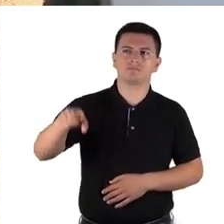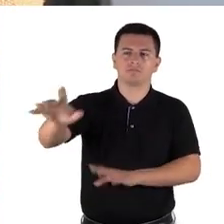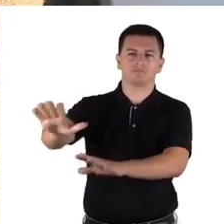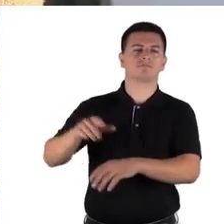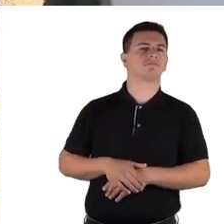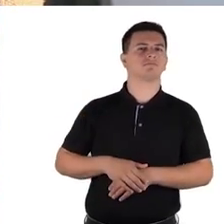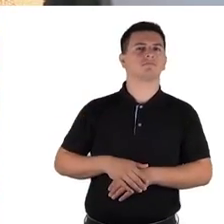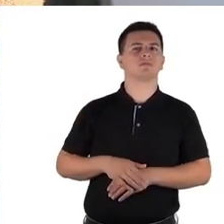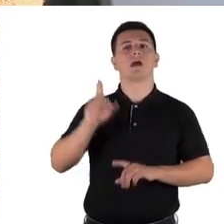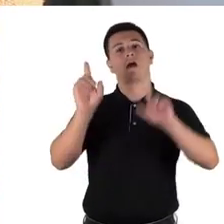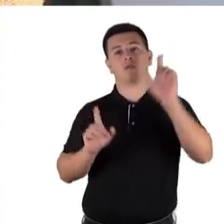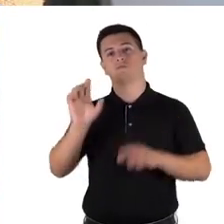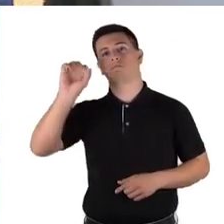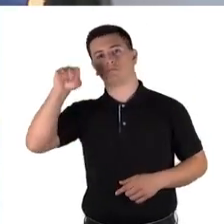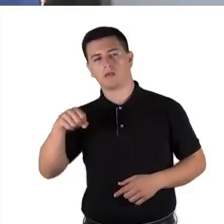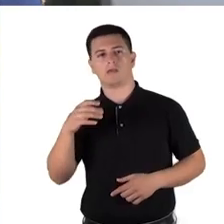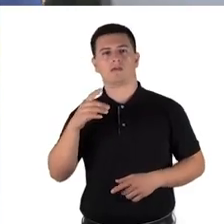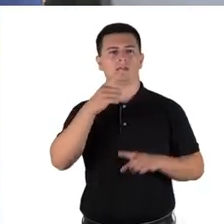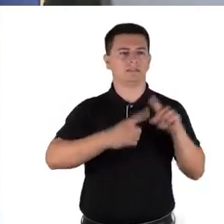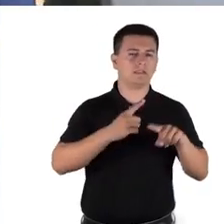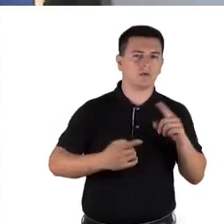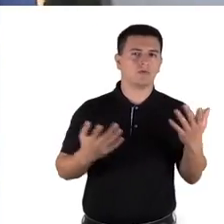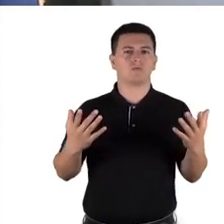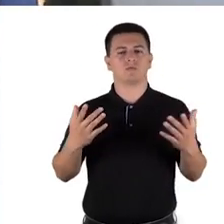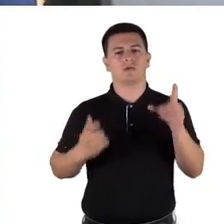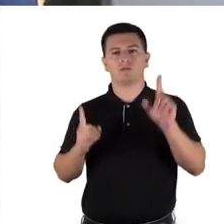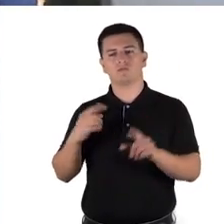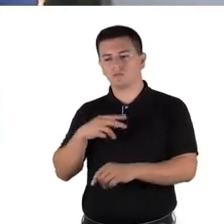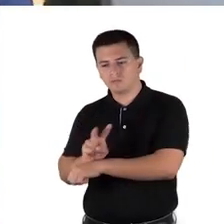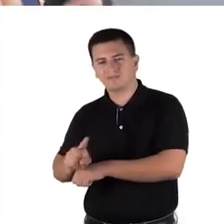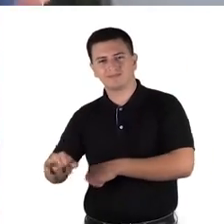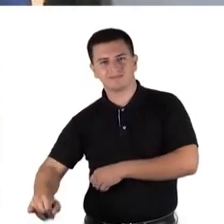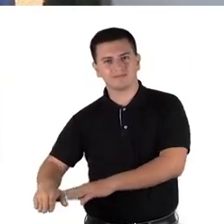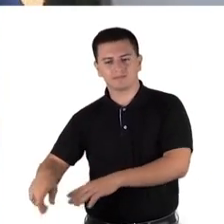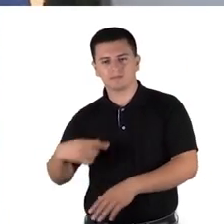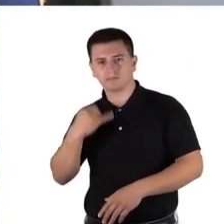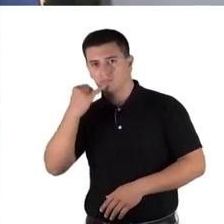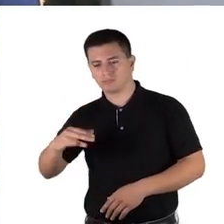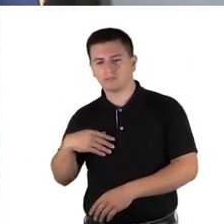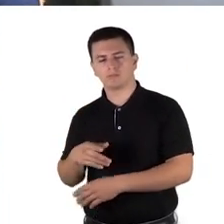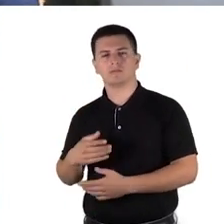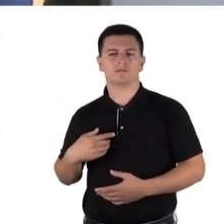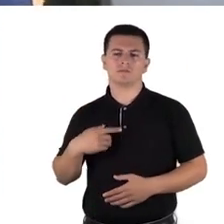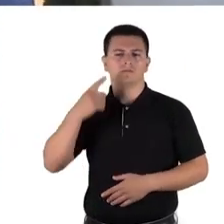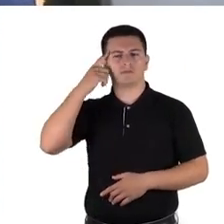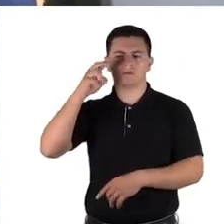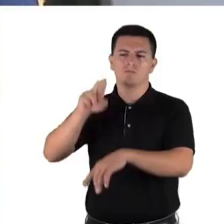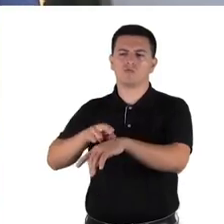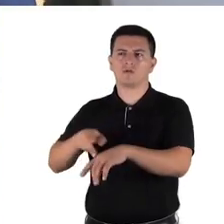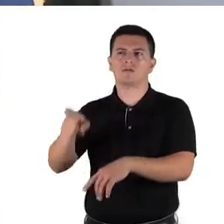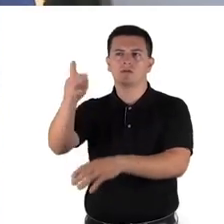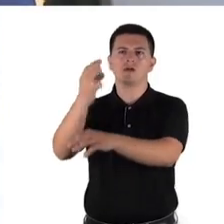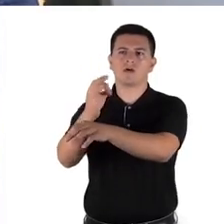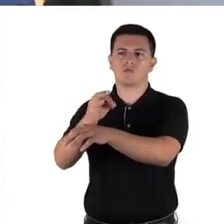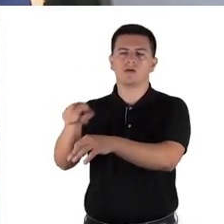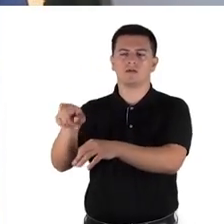los chicos a la escuela y queda, digamos, gran parte del tiempo ahí, y algunos padres, tíos o quien esté, digamos, criando a los chicos, dicen,